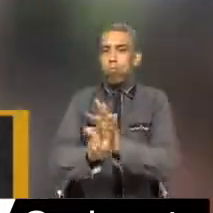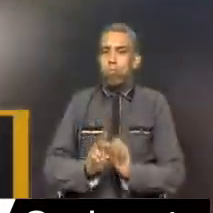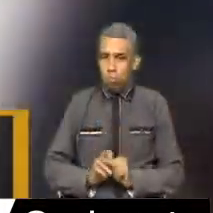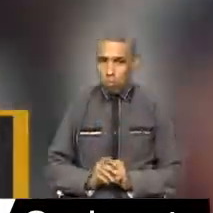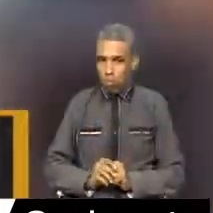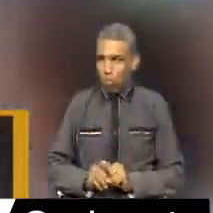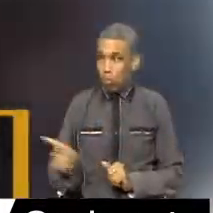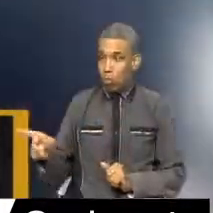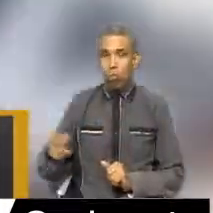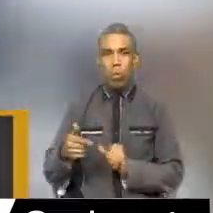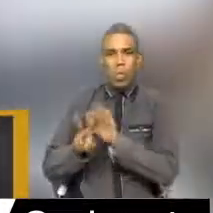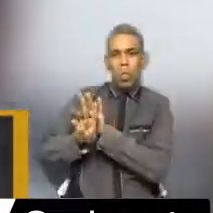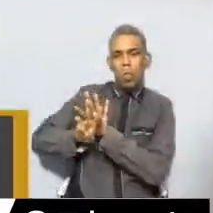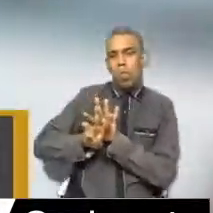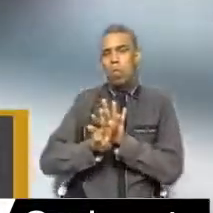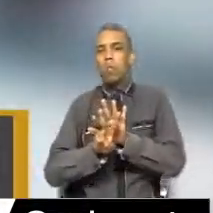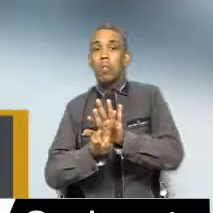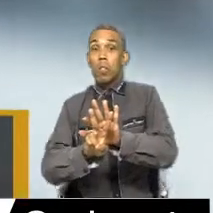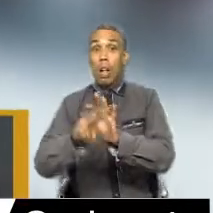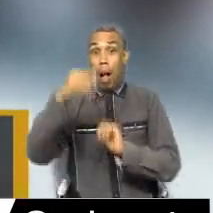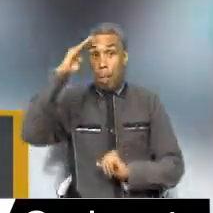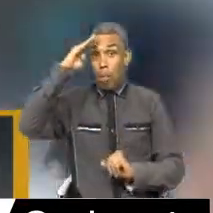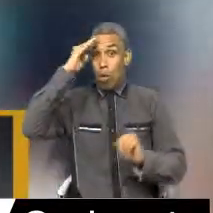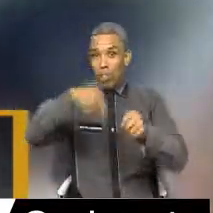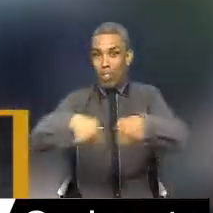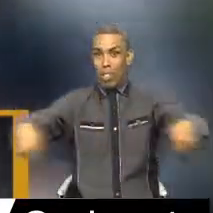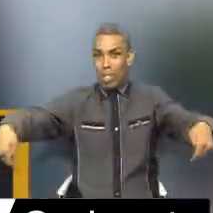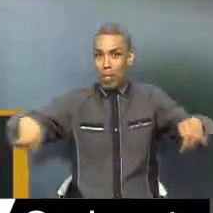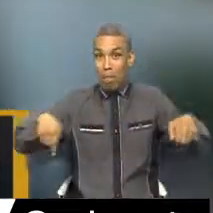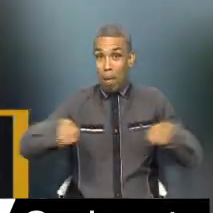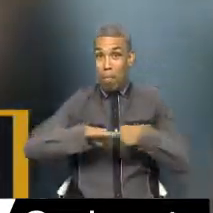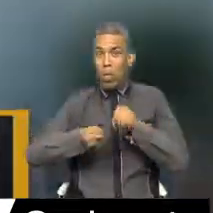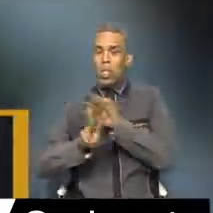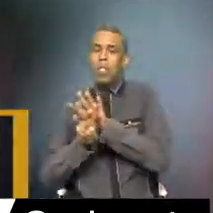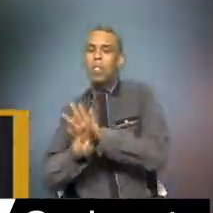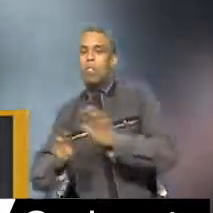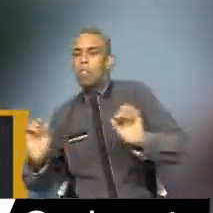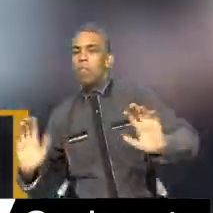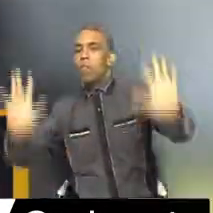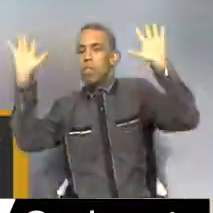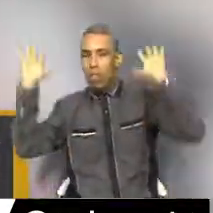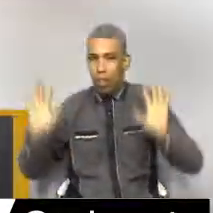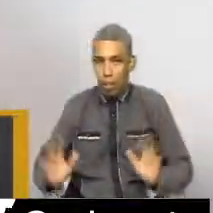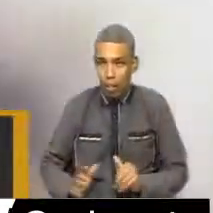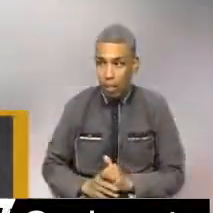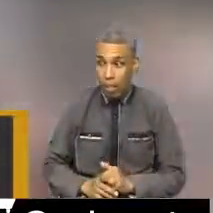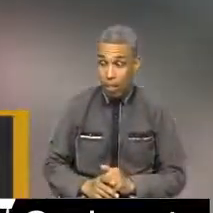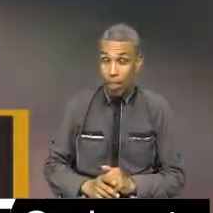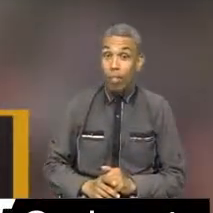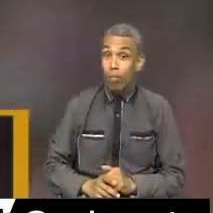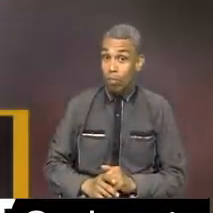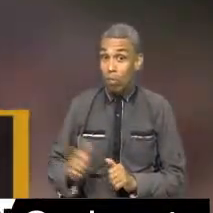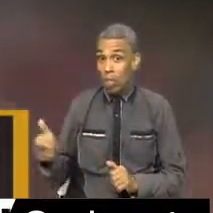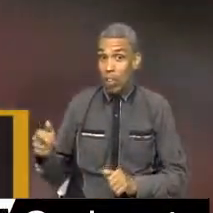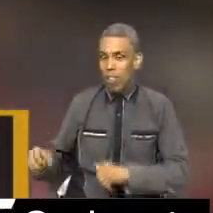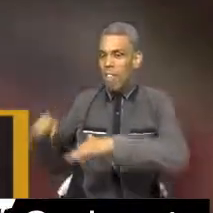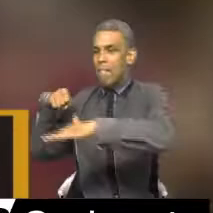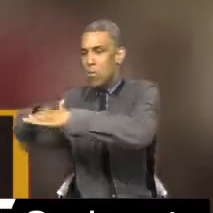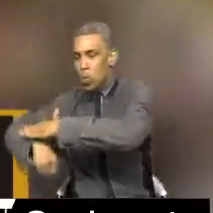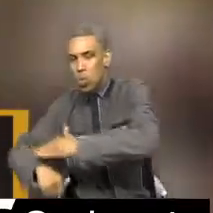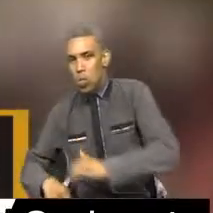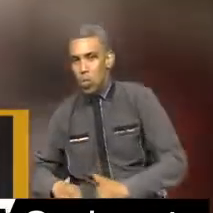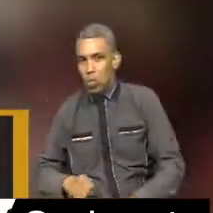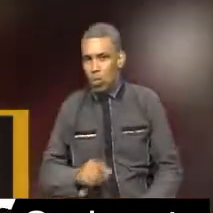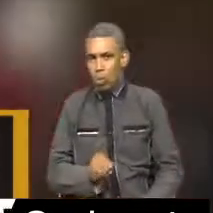de felicitación a los habitantes de esta jurisdicción, ya que no tomaron las vías de hecho, no tomaron la justicia por sus propias